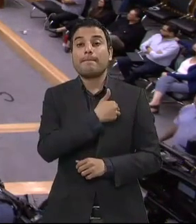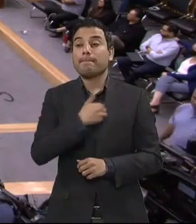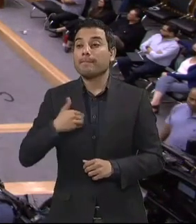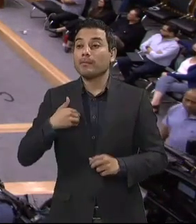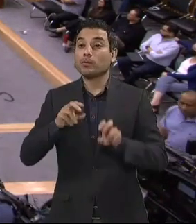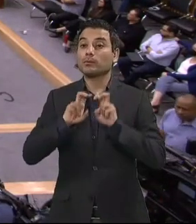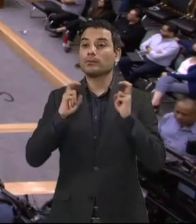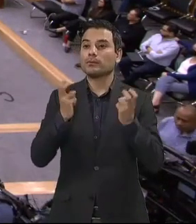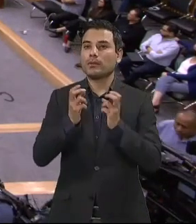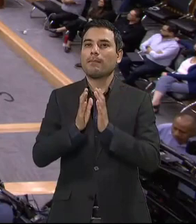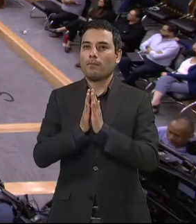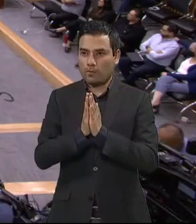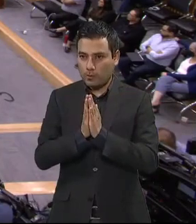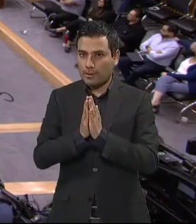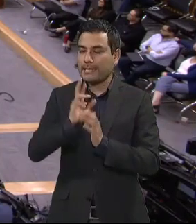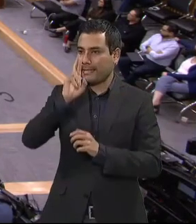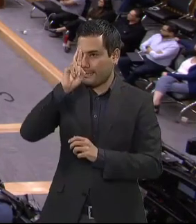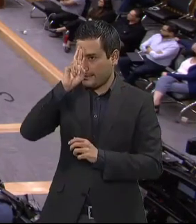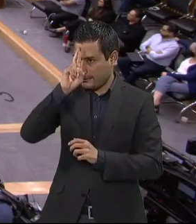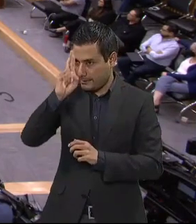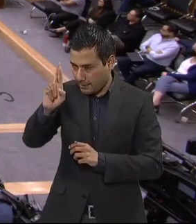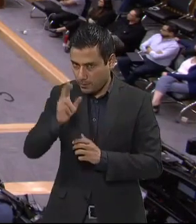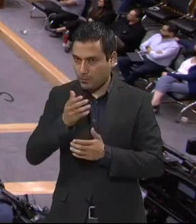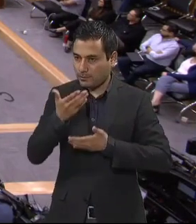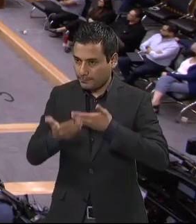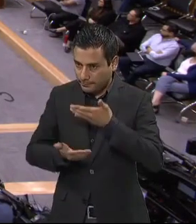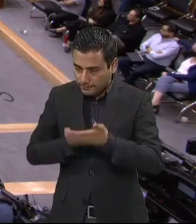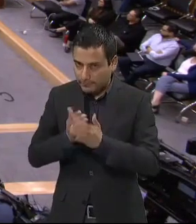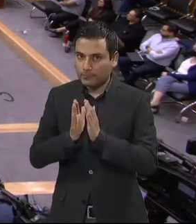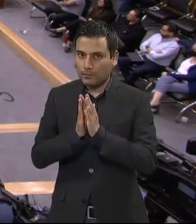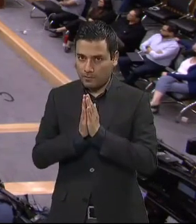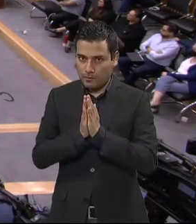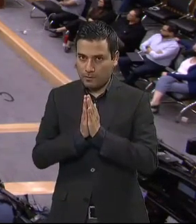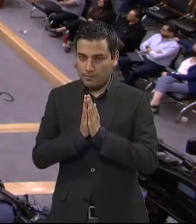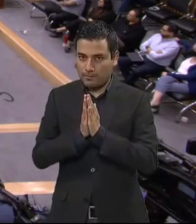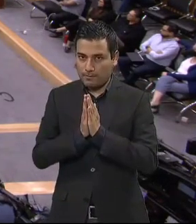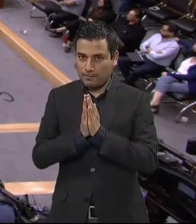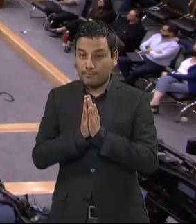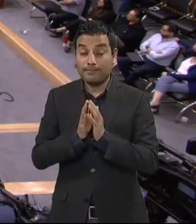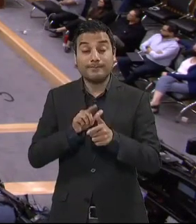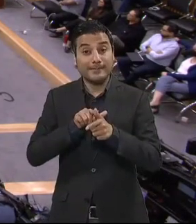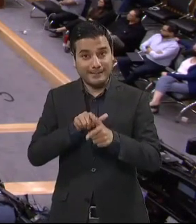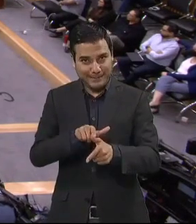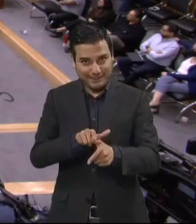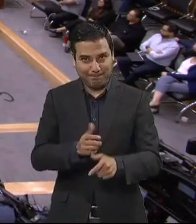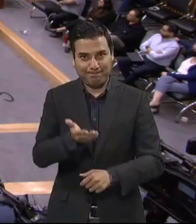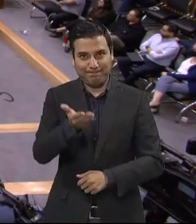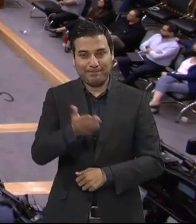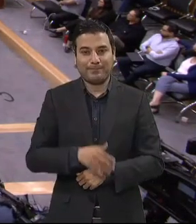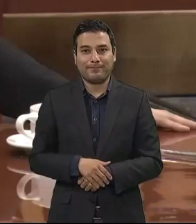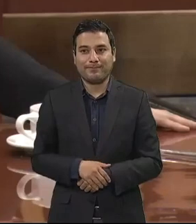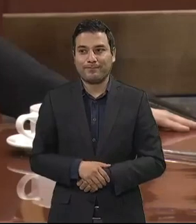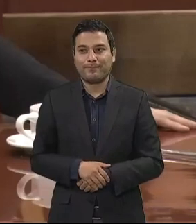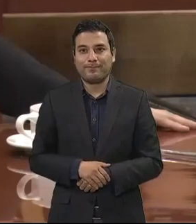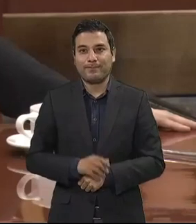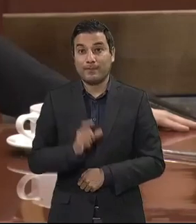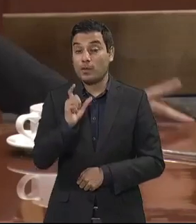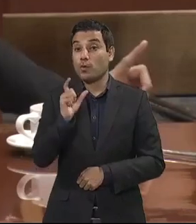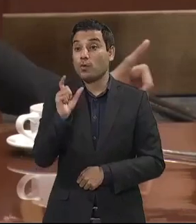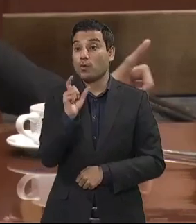Consejo que se conduzcan con respeto a los oradores, por favor. Continúe. Cuando la reforma